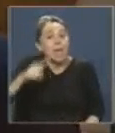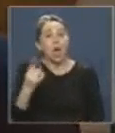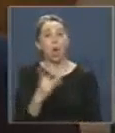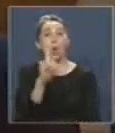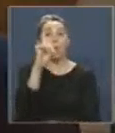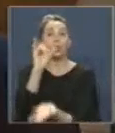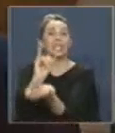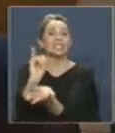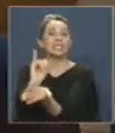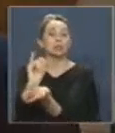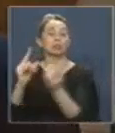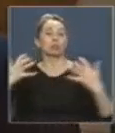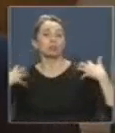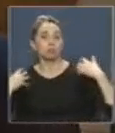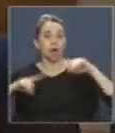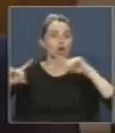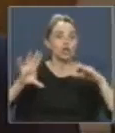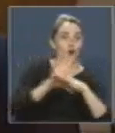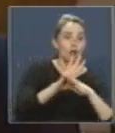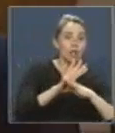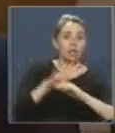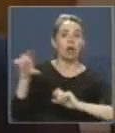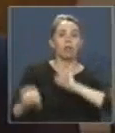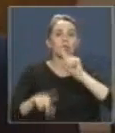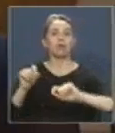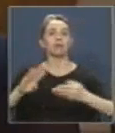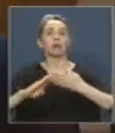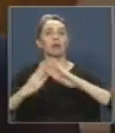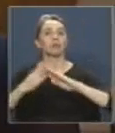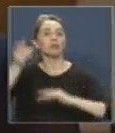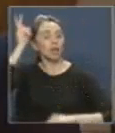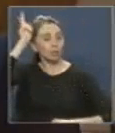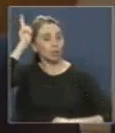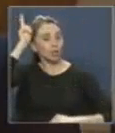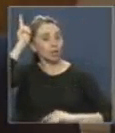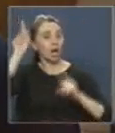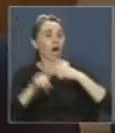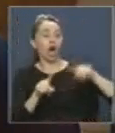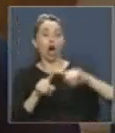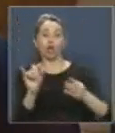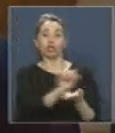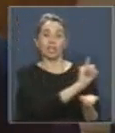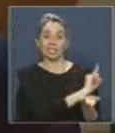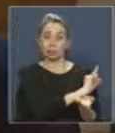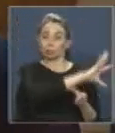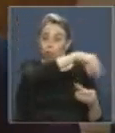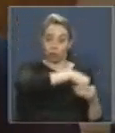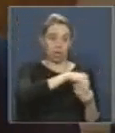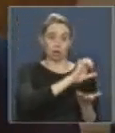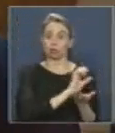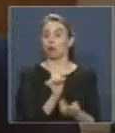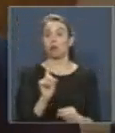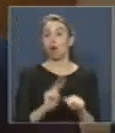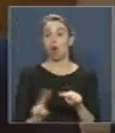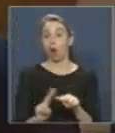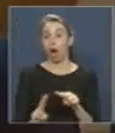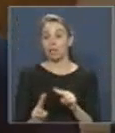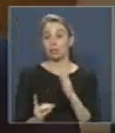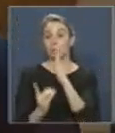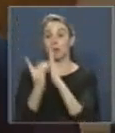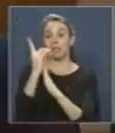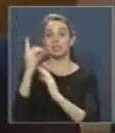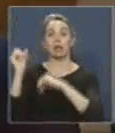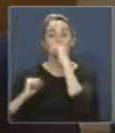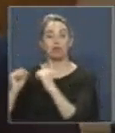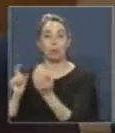ha tenido que coordinar y velar por los pueblos indígenas. No lo han hecho otras instituciones del Estado en materia de desarrollo